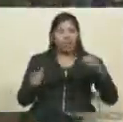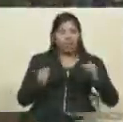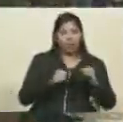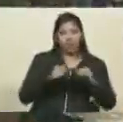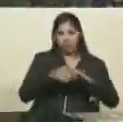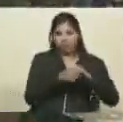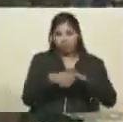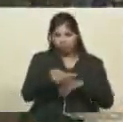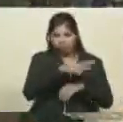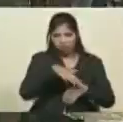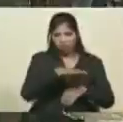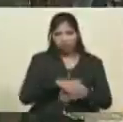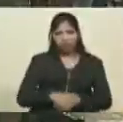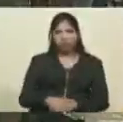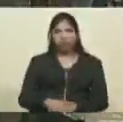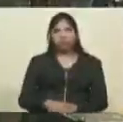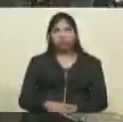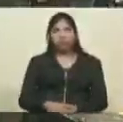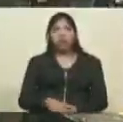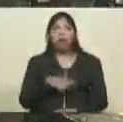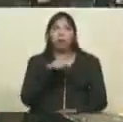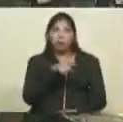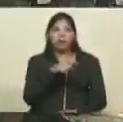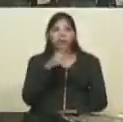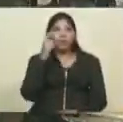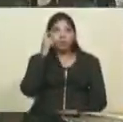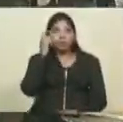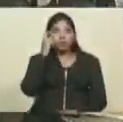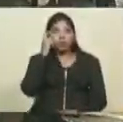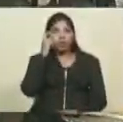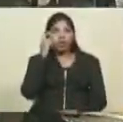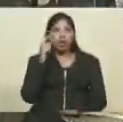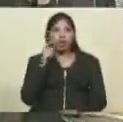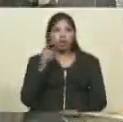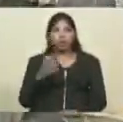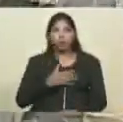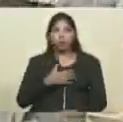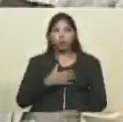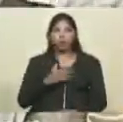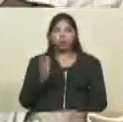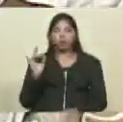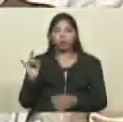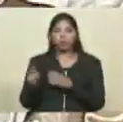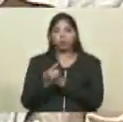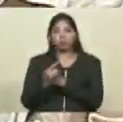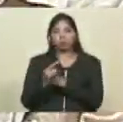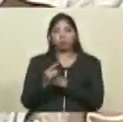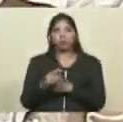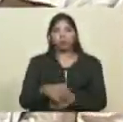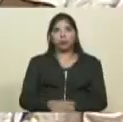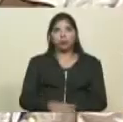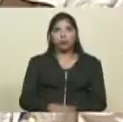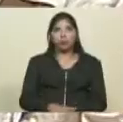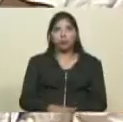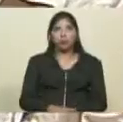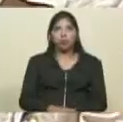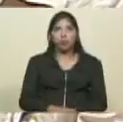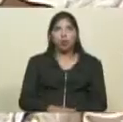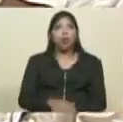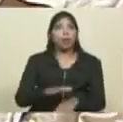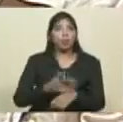repetidas, por eso Dionisia no estuvo aquí desde el primer día, porque la derecha opositora, ustedes saben que